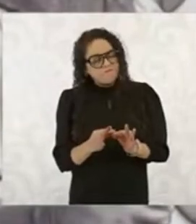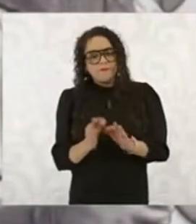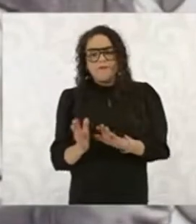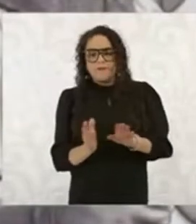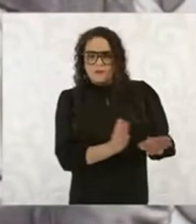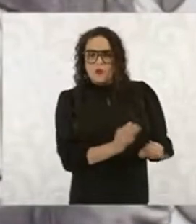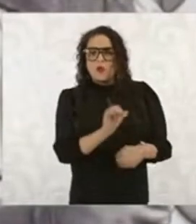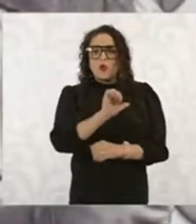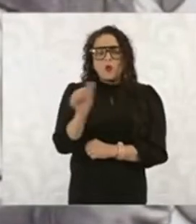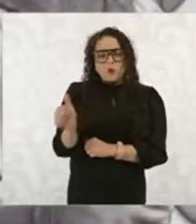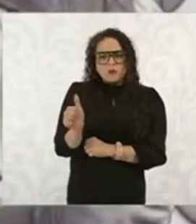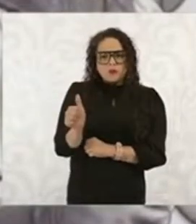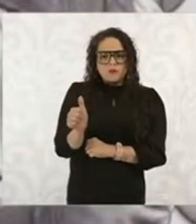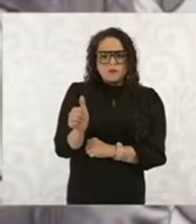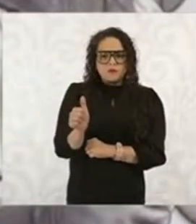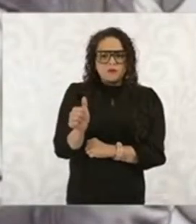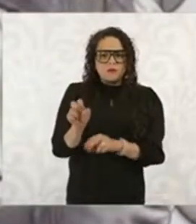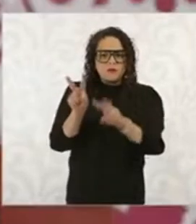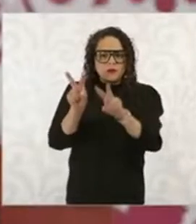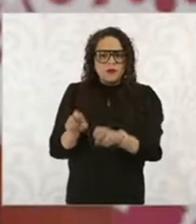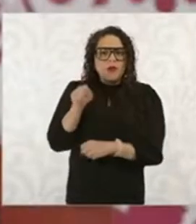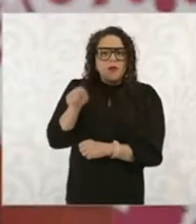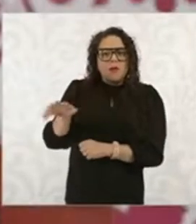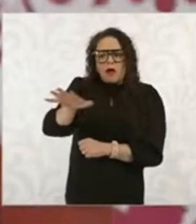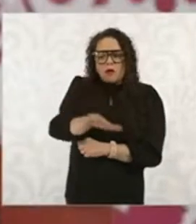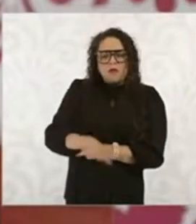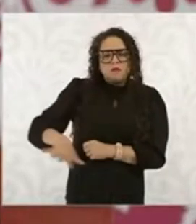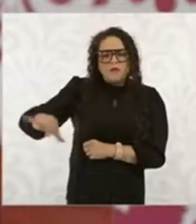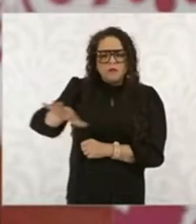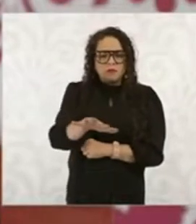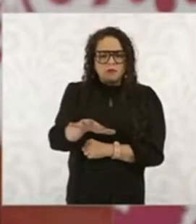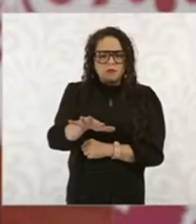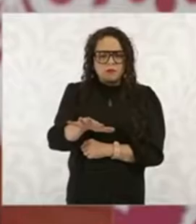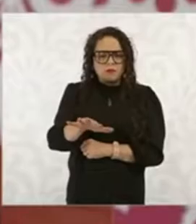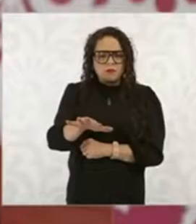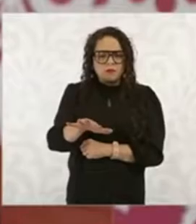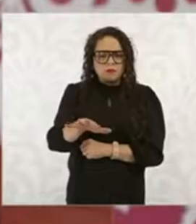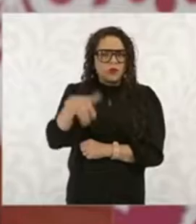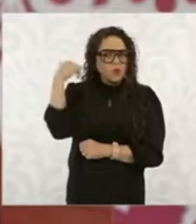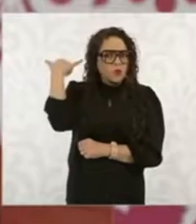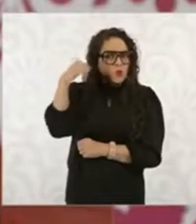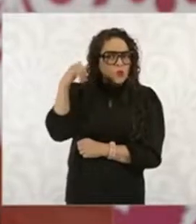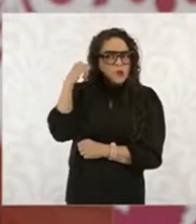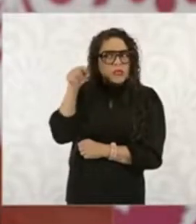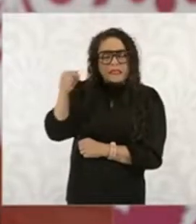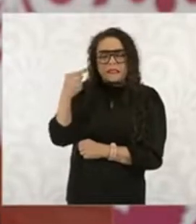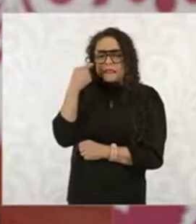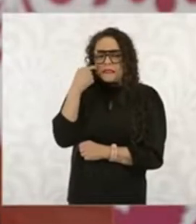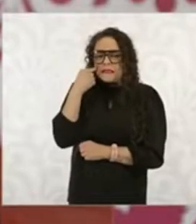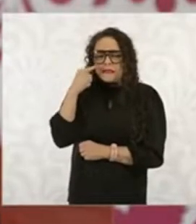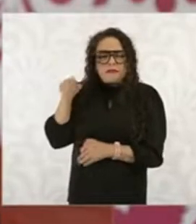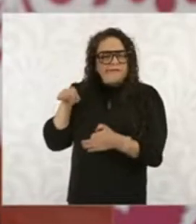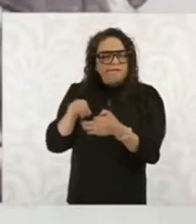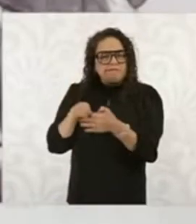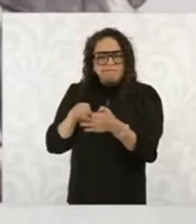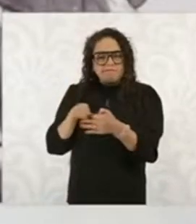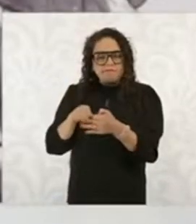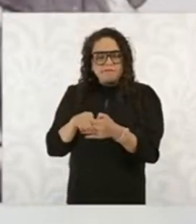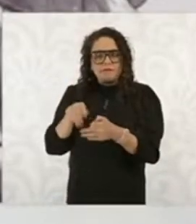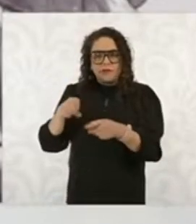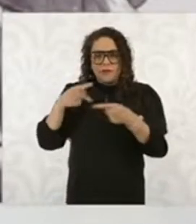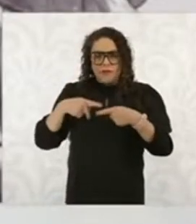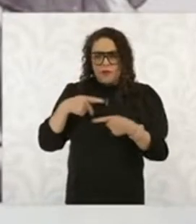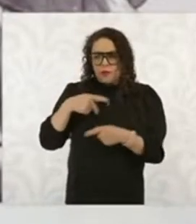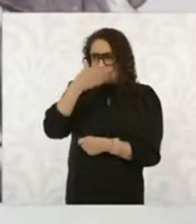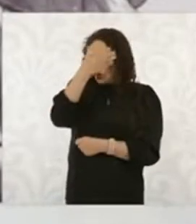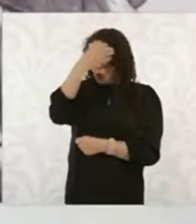los pequeños productores que tienen un pozo, un pequeño pozo. Por ejemplo, pasa mucho en Yucatán. Pequeños productores agrícolas